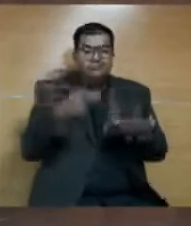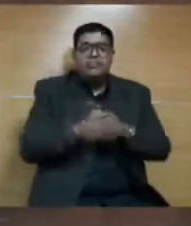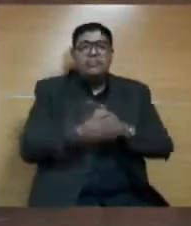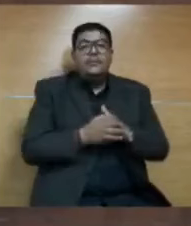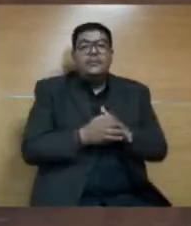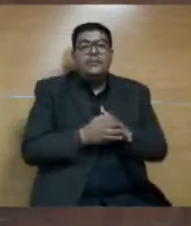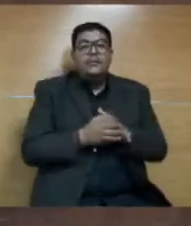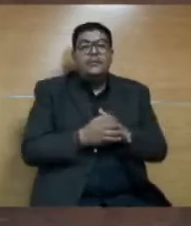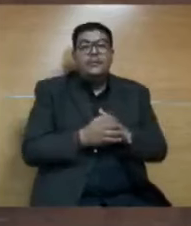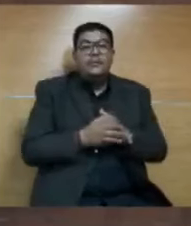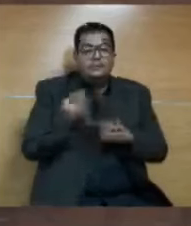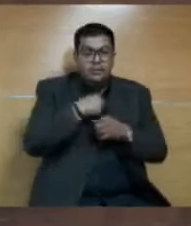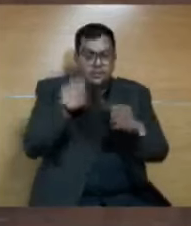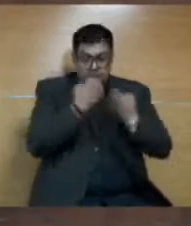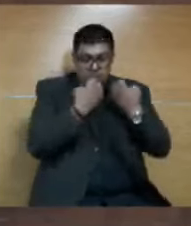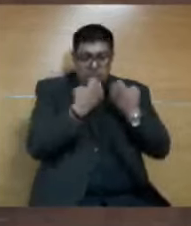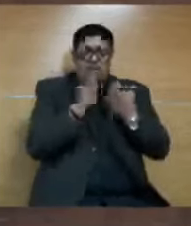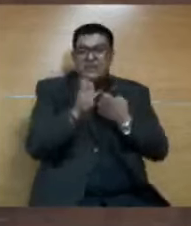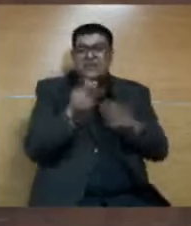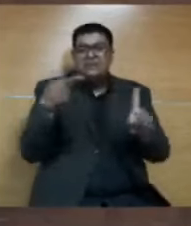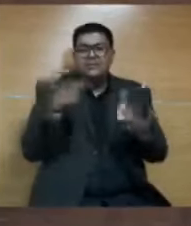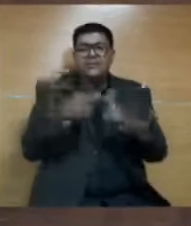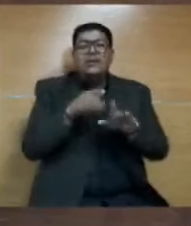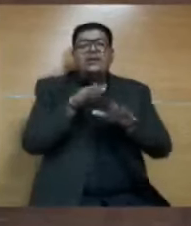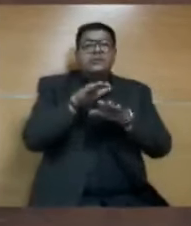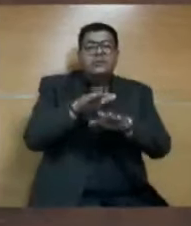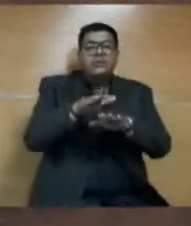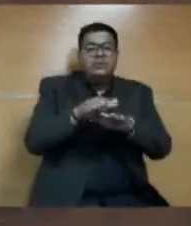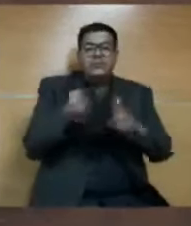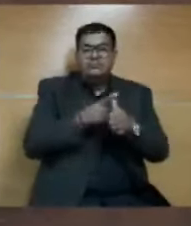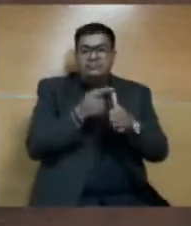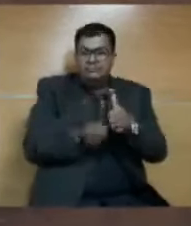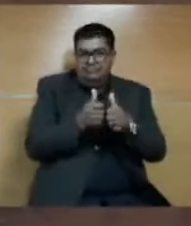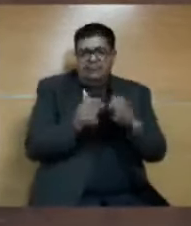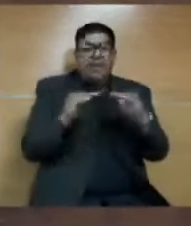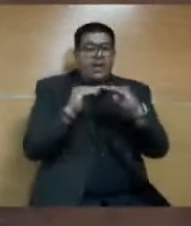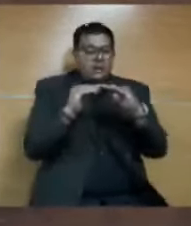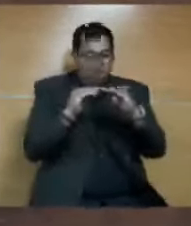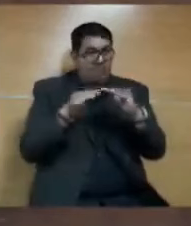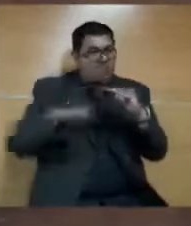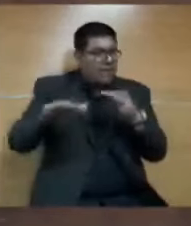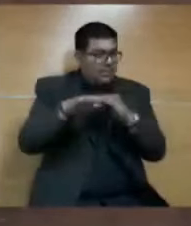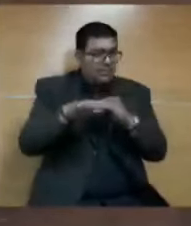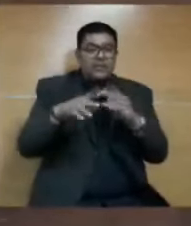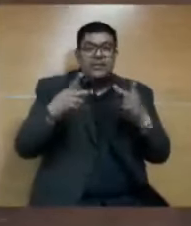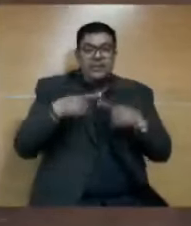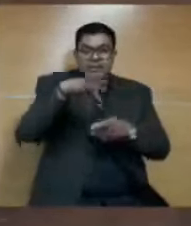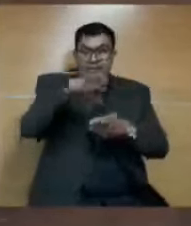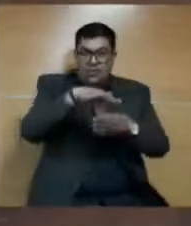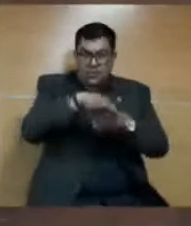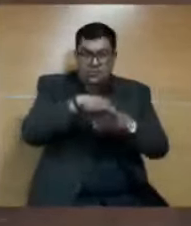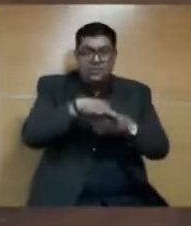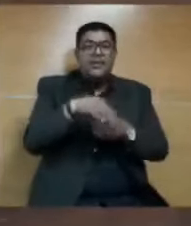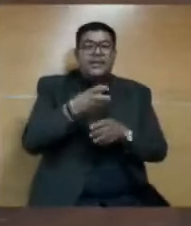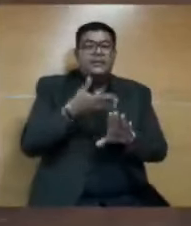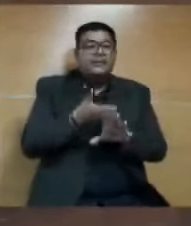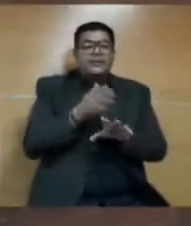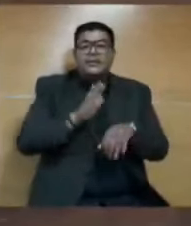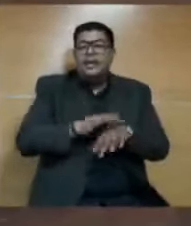objetivos. En la consulta, se expone que conforme al principio de igualdad del sufragio, se exige que se valore de